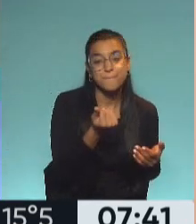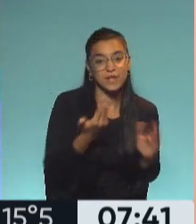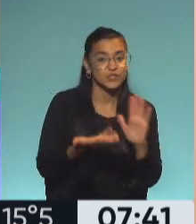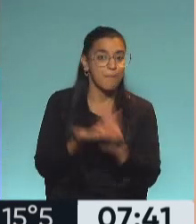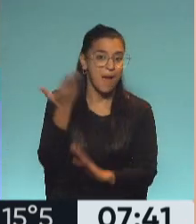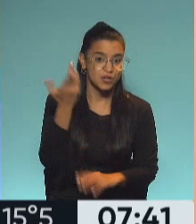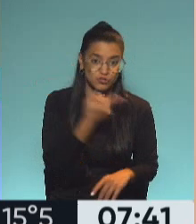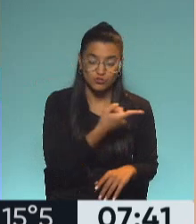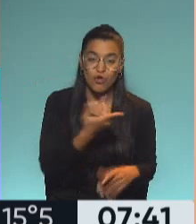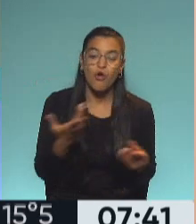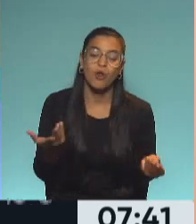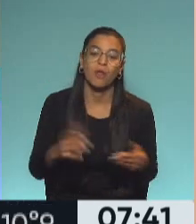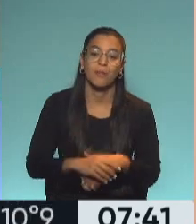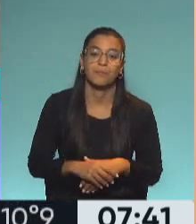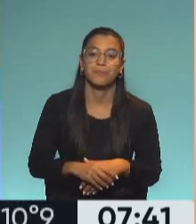que el otro, o sea que había una